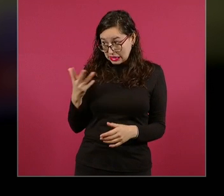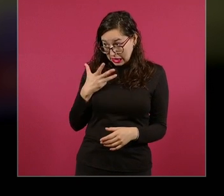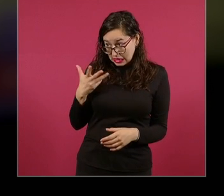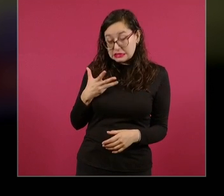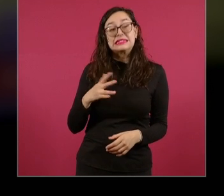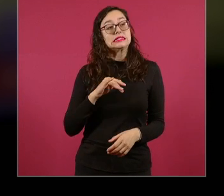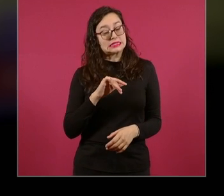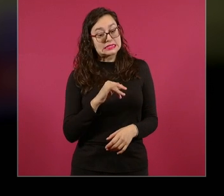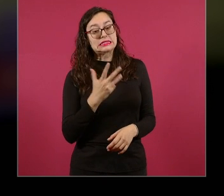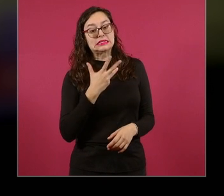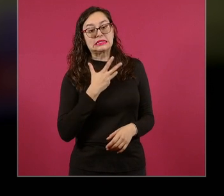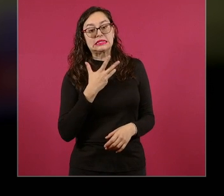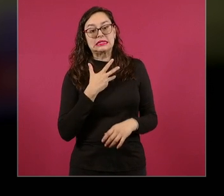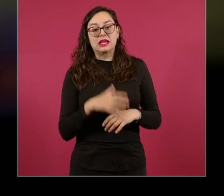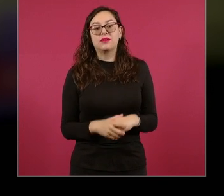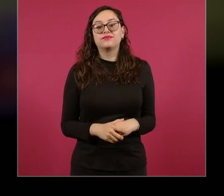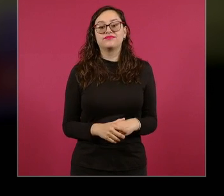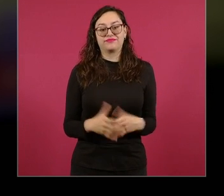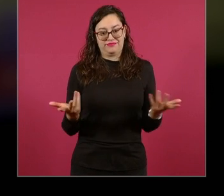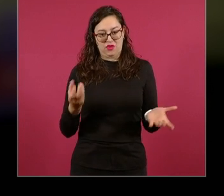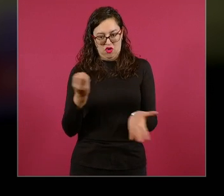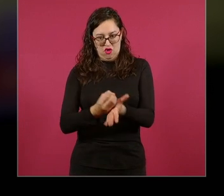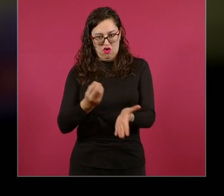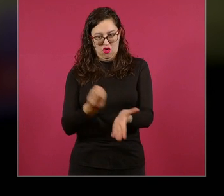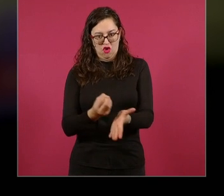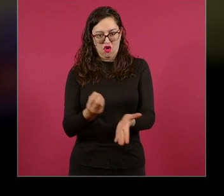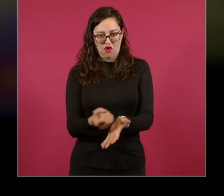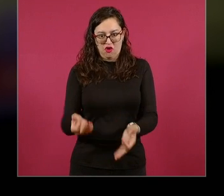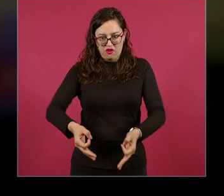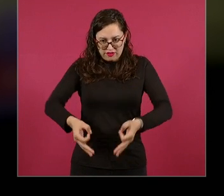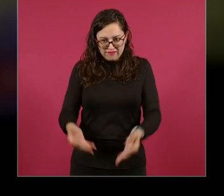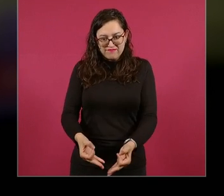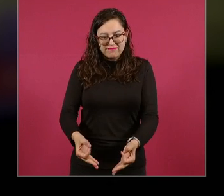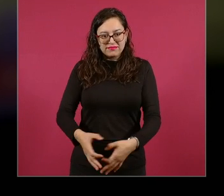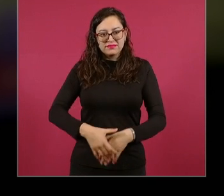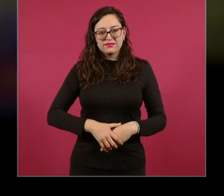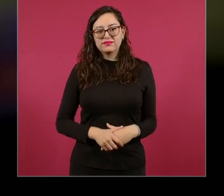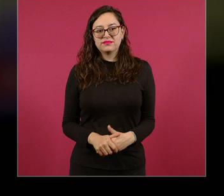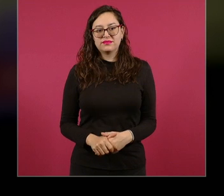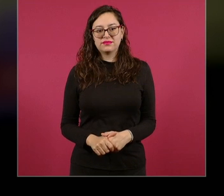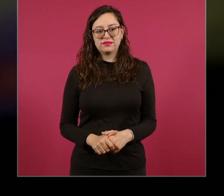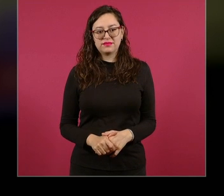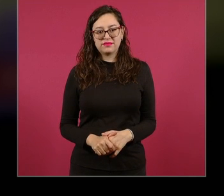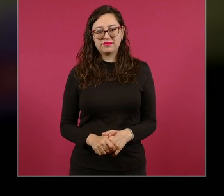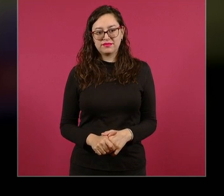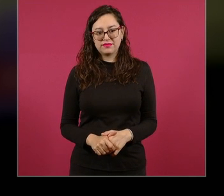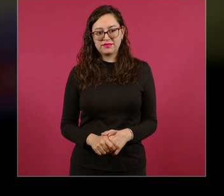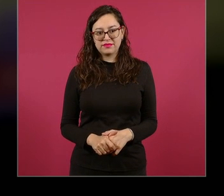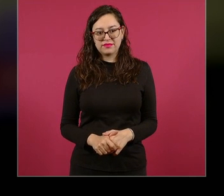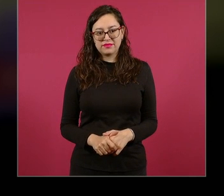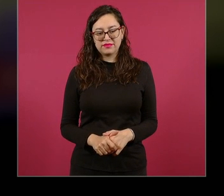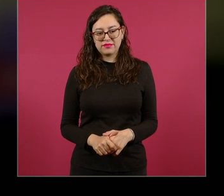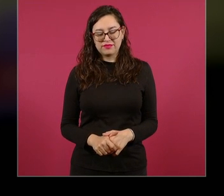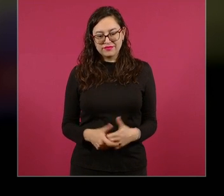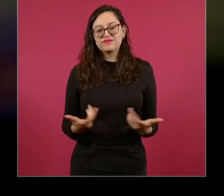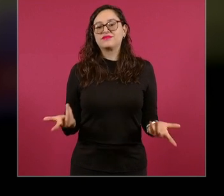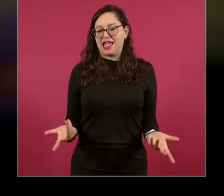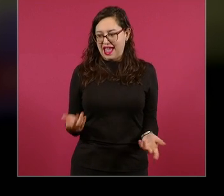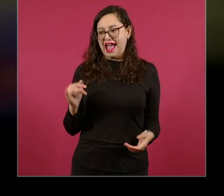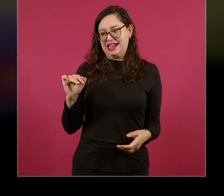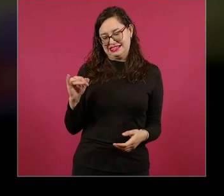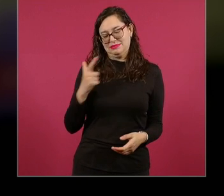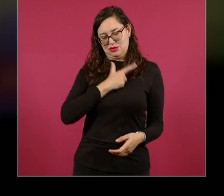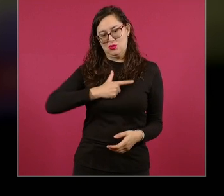mira, mira, mira. 18 quilatotes. Ya está caladita y todo. No, pues así se baila amiga con el señor, hermano.